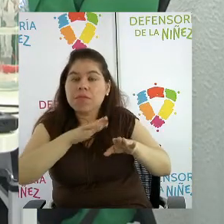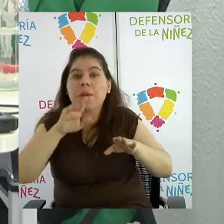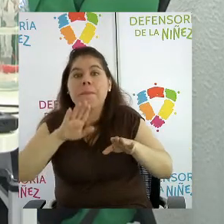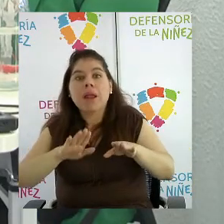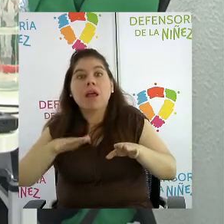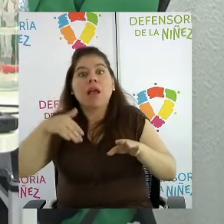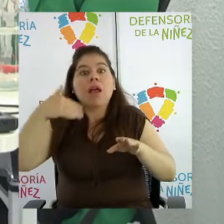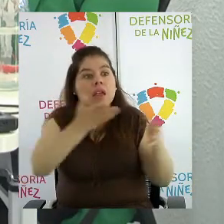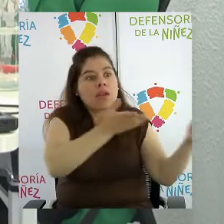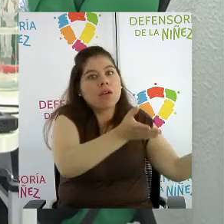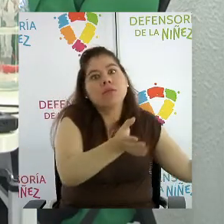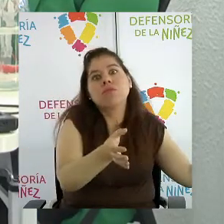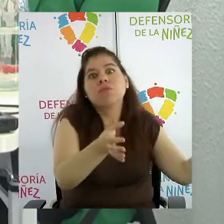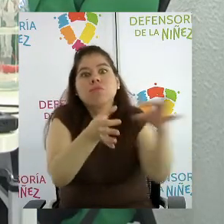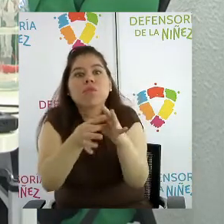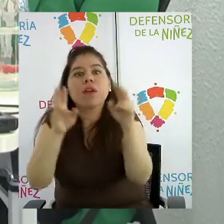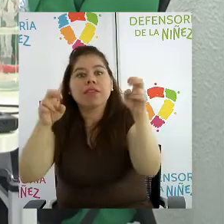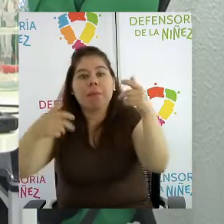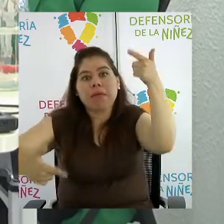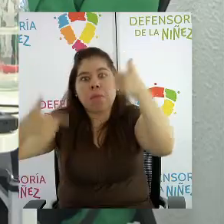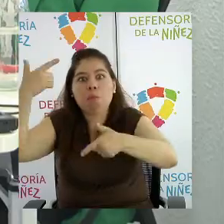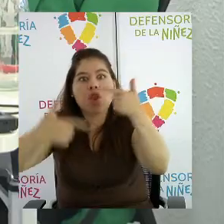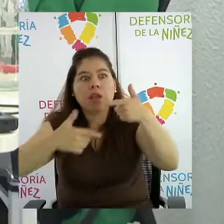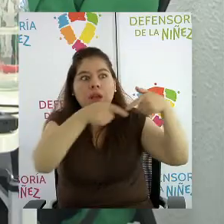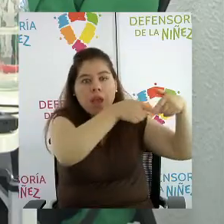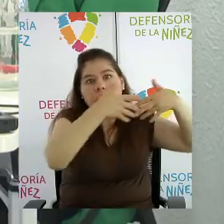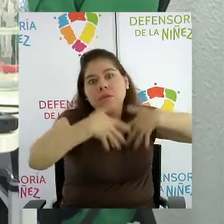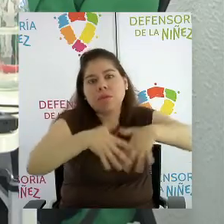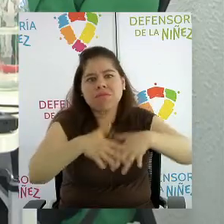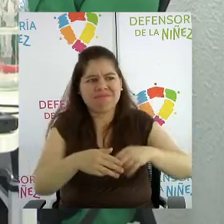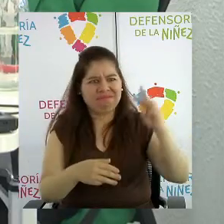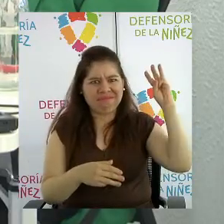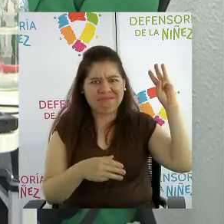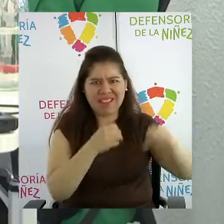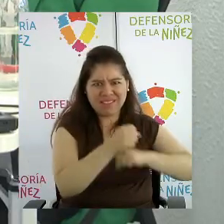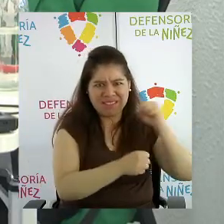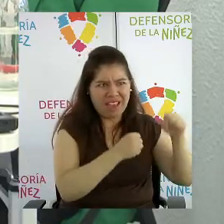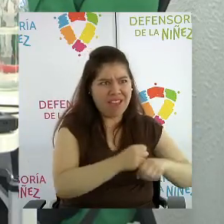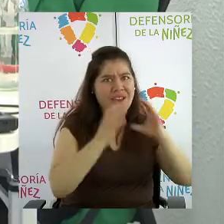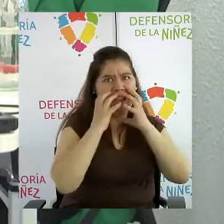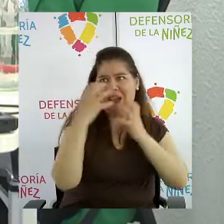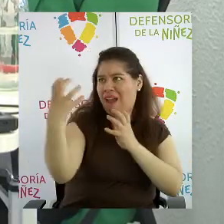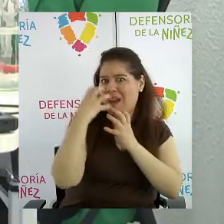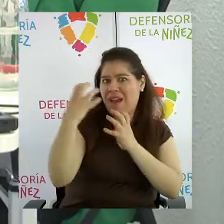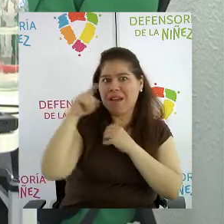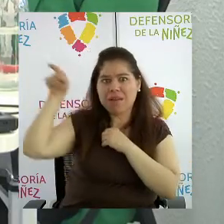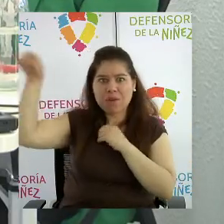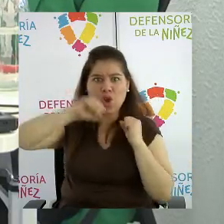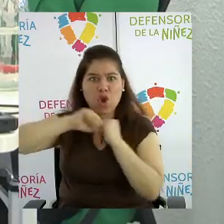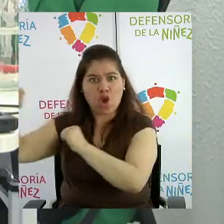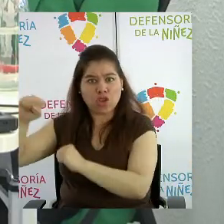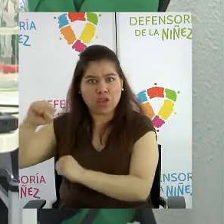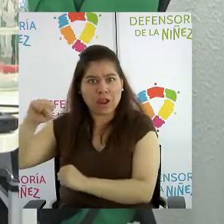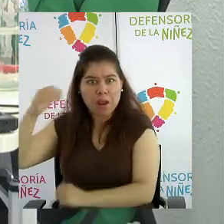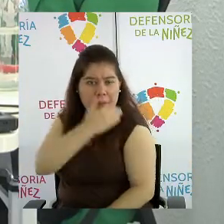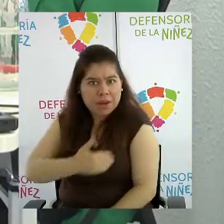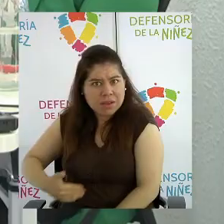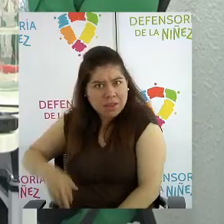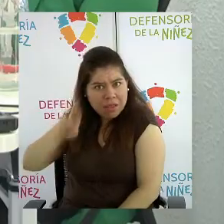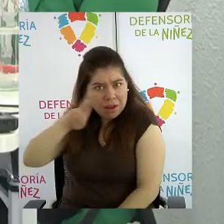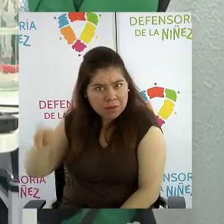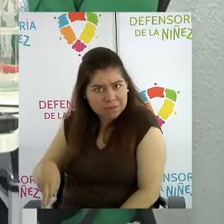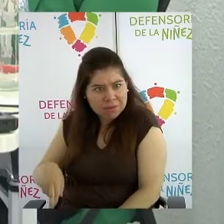de acciones vinculadas a lo político. Porque es inaceptable que niños de 3 años estén gritando consignas contra el presidente de la República. Porque a un niño de 3